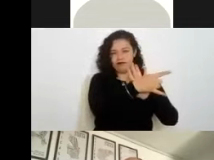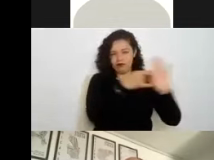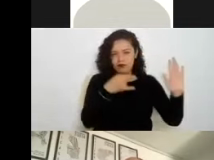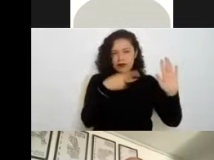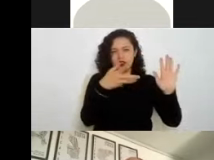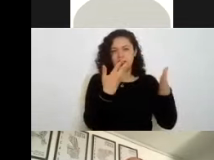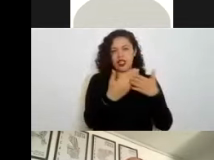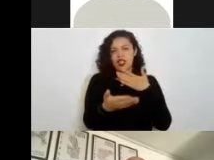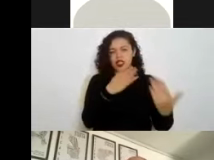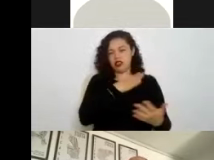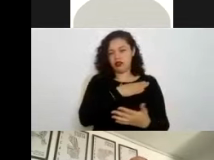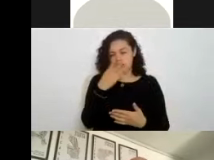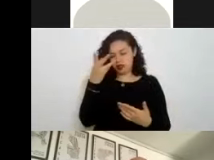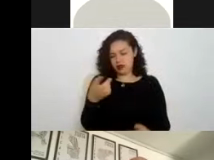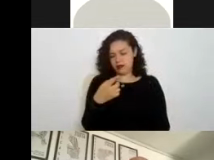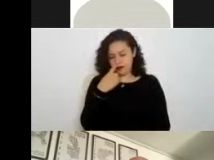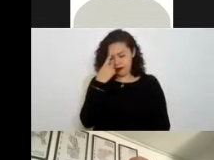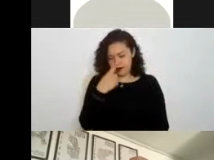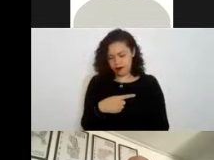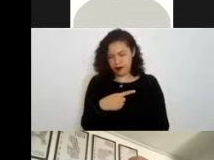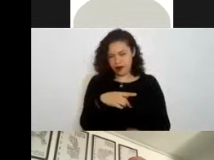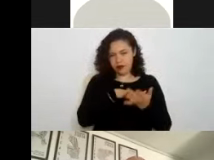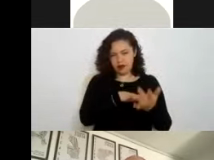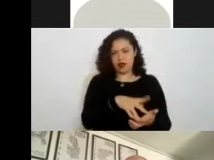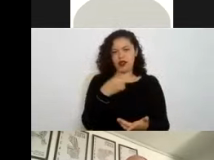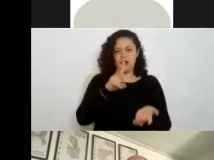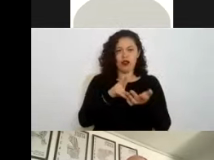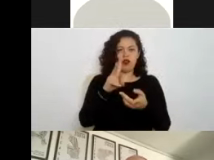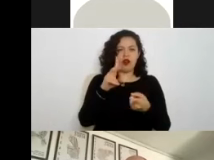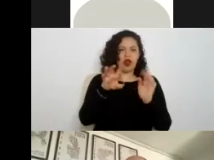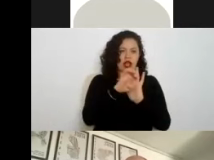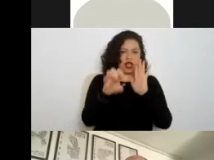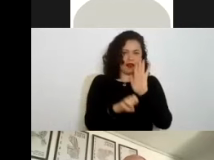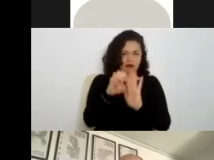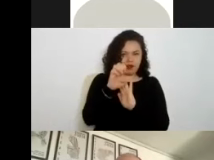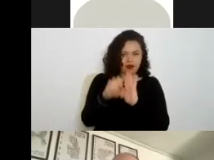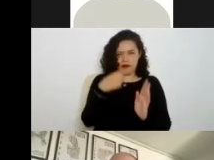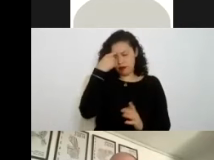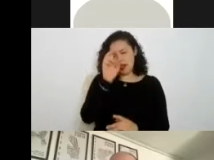acciones en cierto punto. Entonces, les voy a enseñar un par de ejemplos más en ese sentido